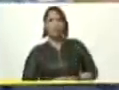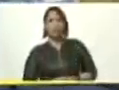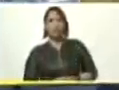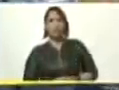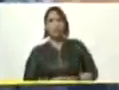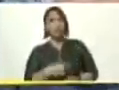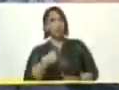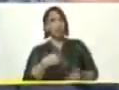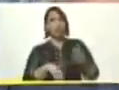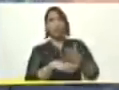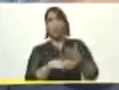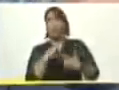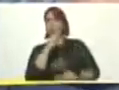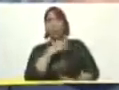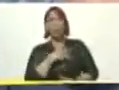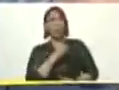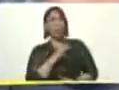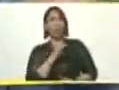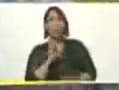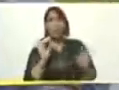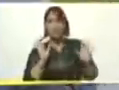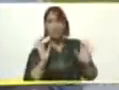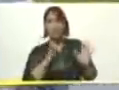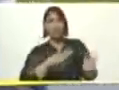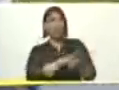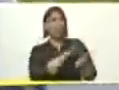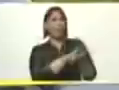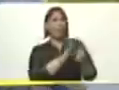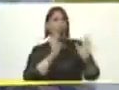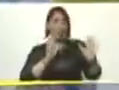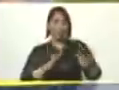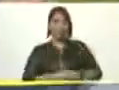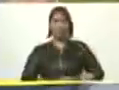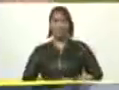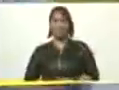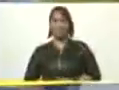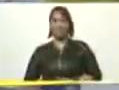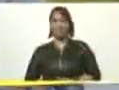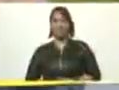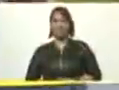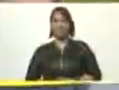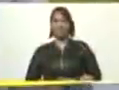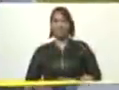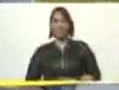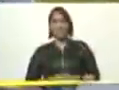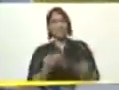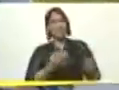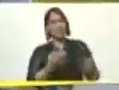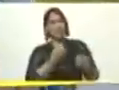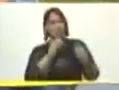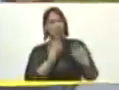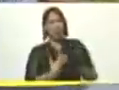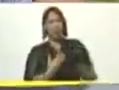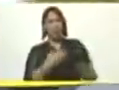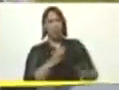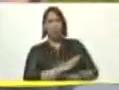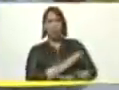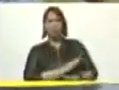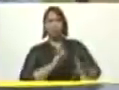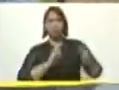Yo todavía no me duele con calma con calma siempre tengo que hacerlo dos veces el tema